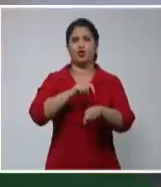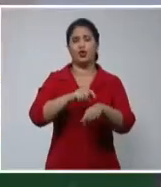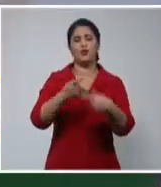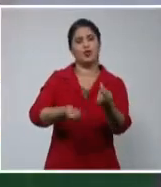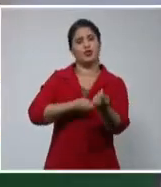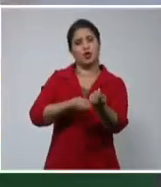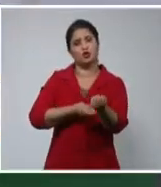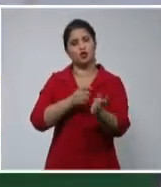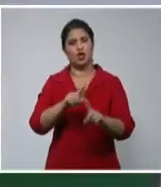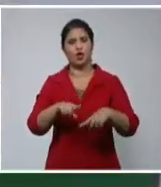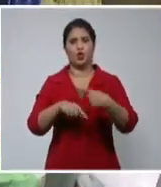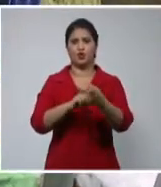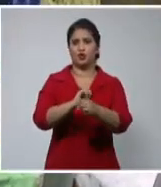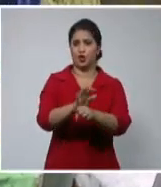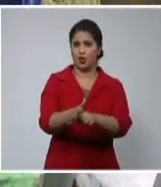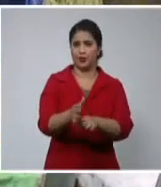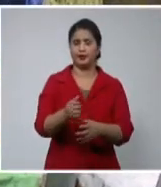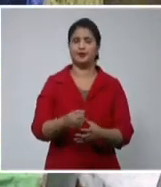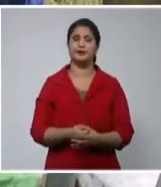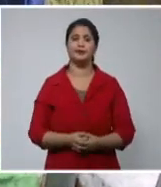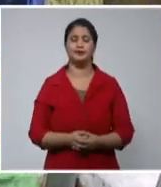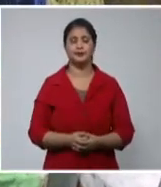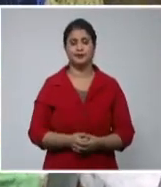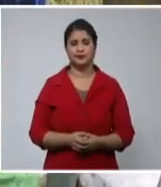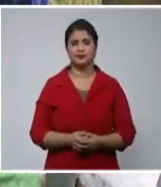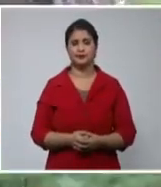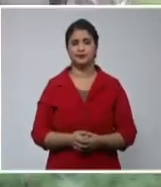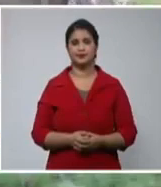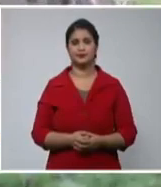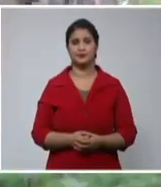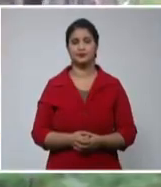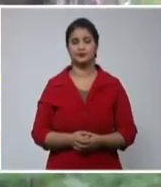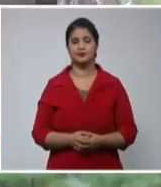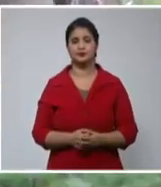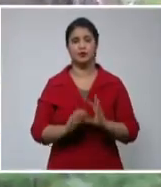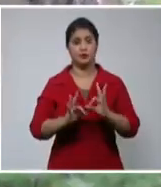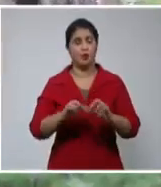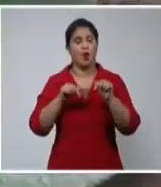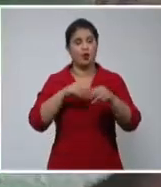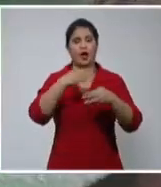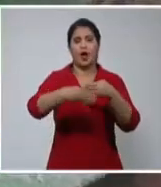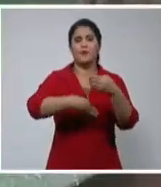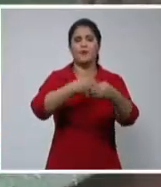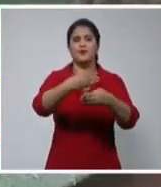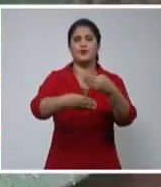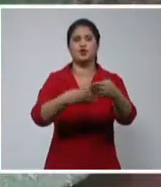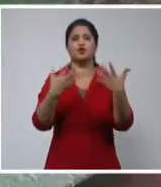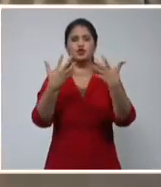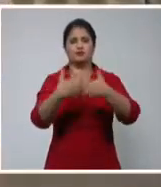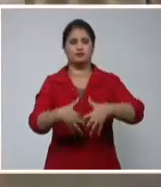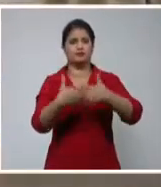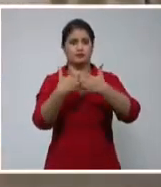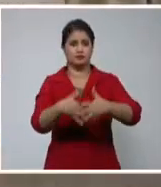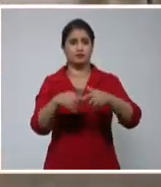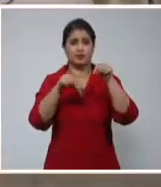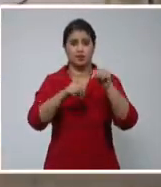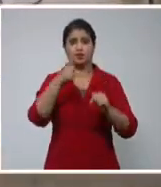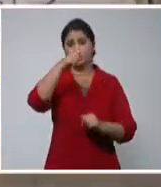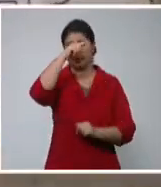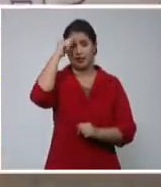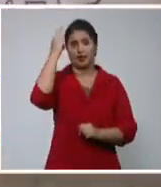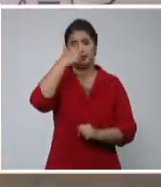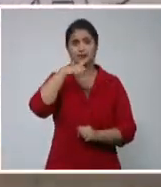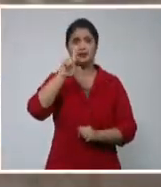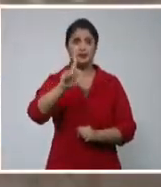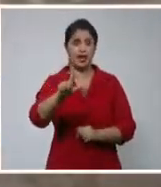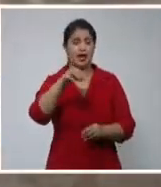La producción del 48% de la sal de la canasta básica nacional y los procesos industriales se producen en la salinera Guantánamo, la más grande